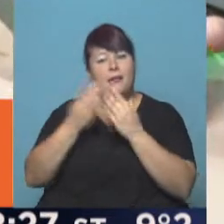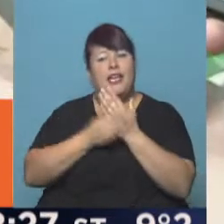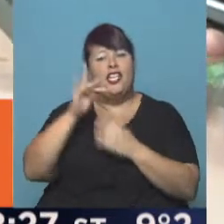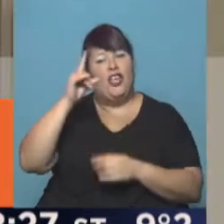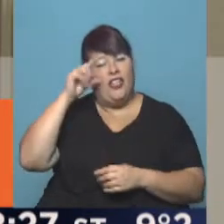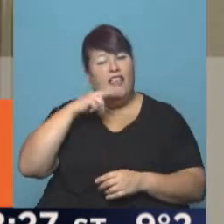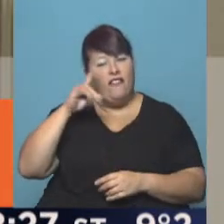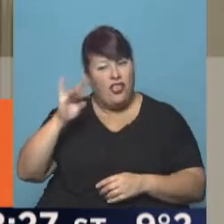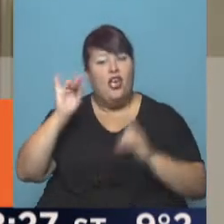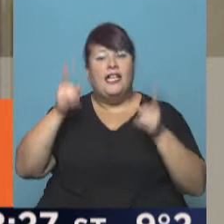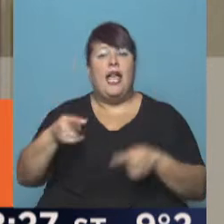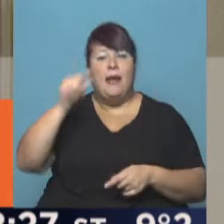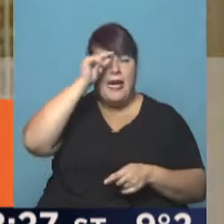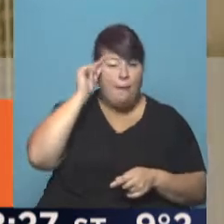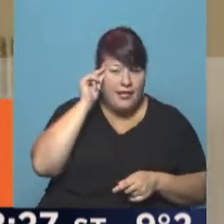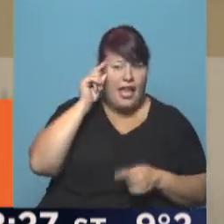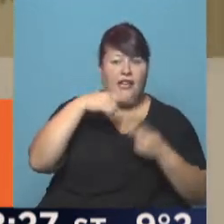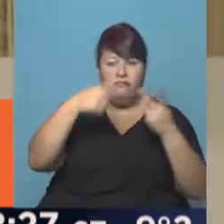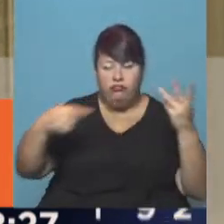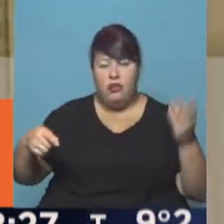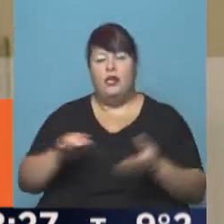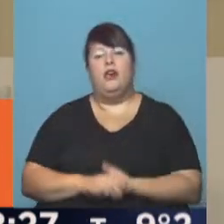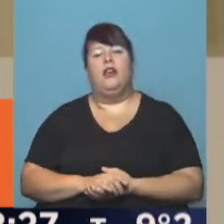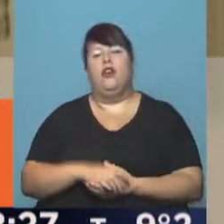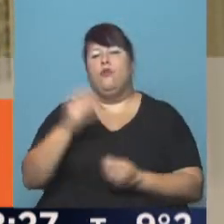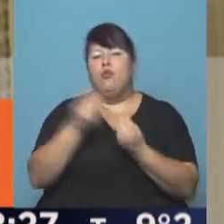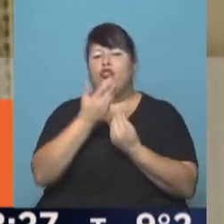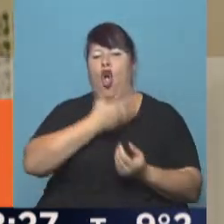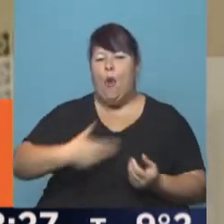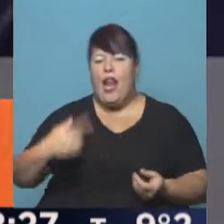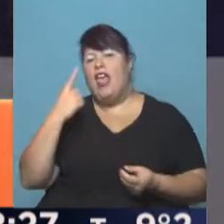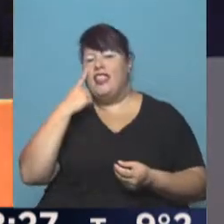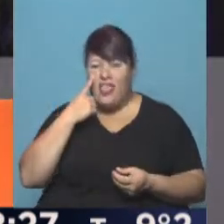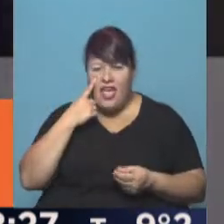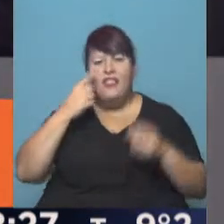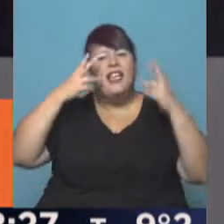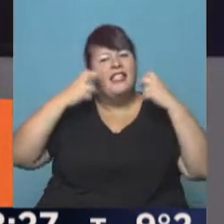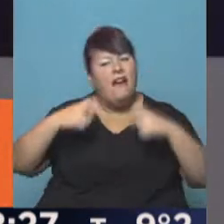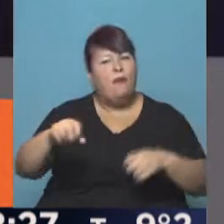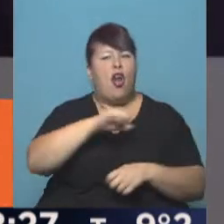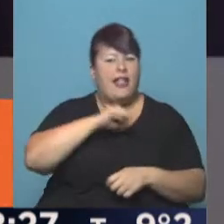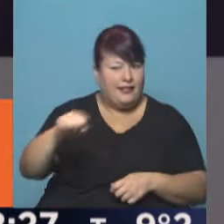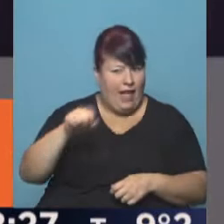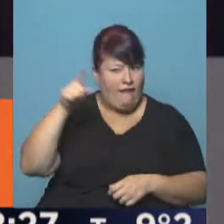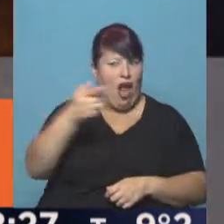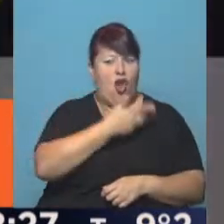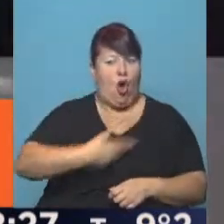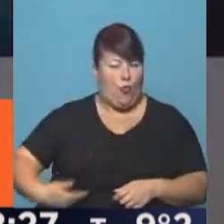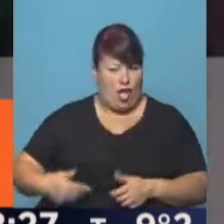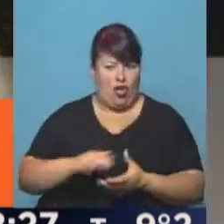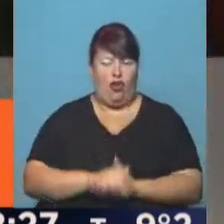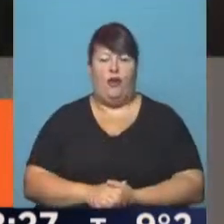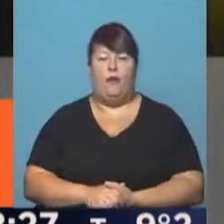Vido, además de Capitanich, Moris Clos y Lipchitz, entre otros gobernadores e intendentes investigados por defraudación a la